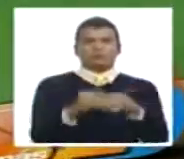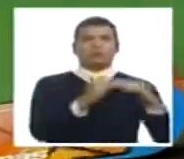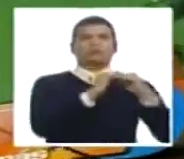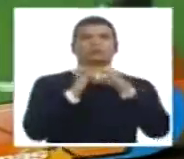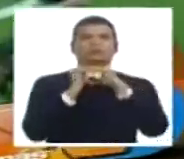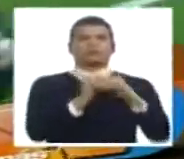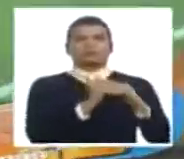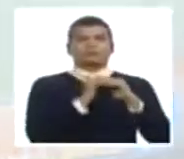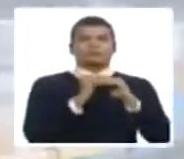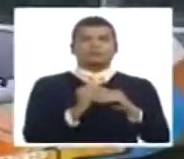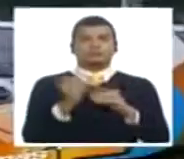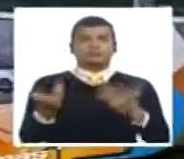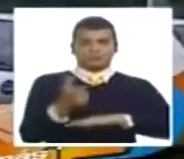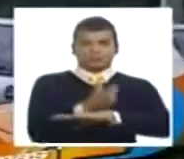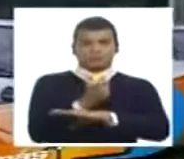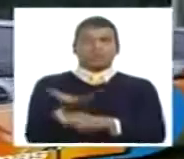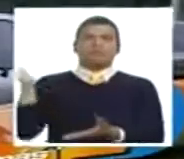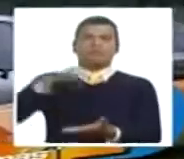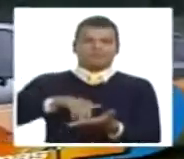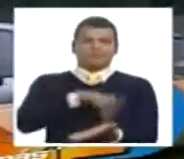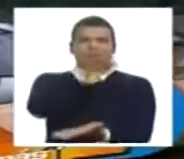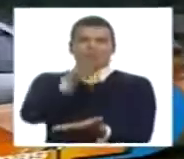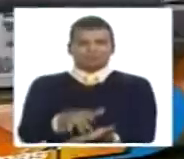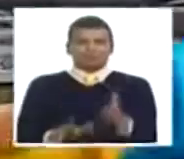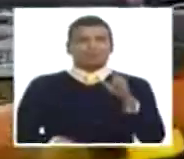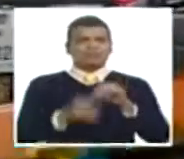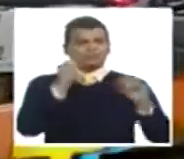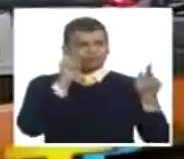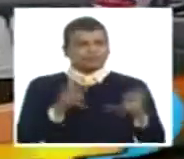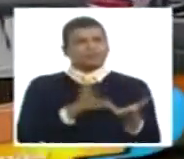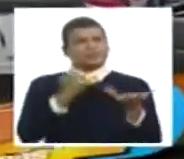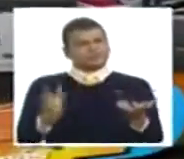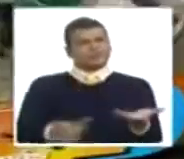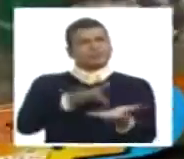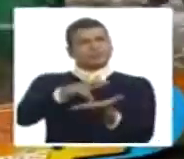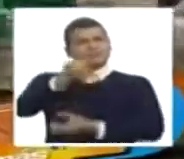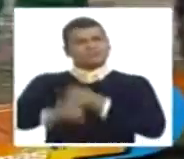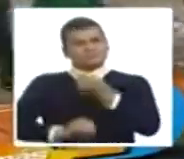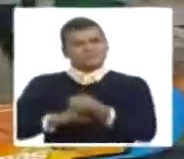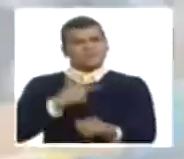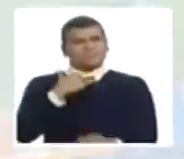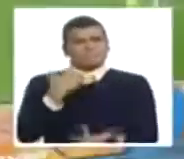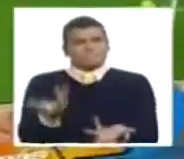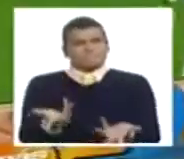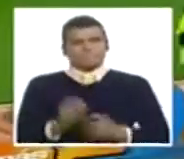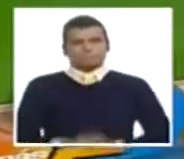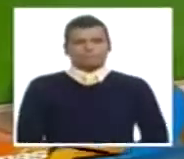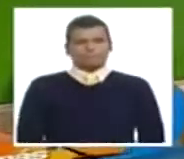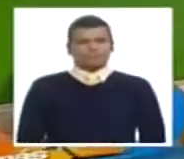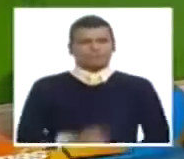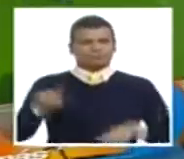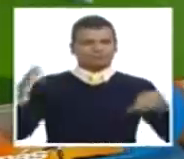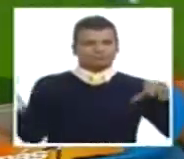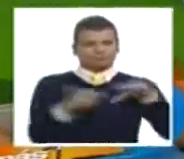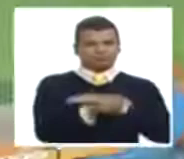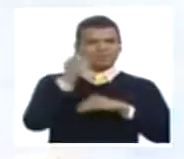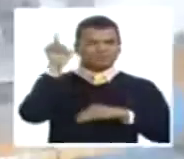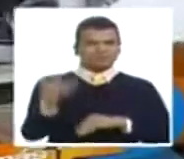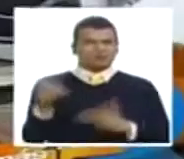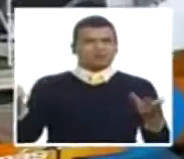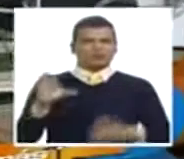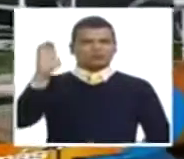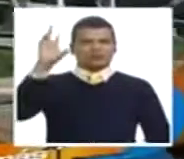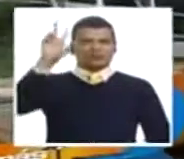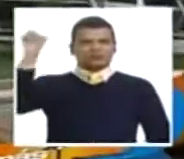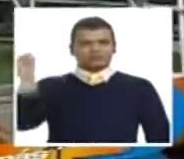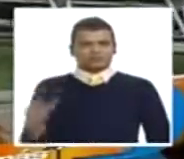el regreso a su estadio. El drama que vivieron los hinchas que quisieron acompañar al conjunto azucarero. El gol de Guarín en Italia.